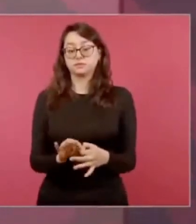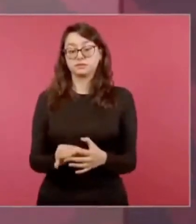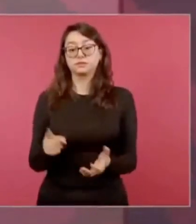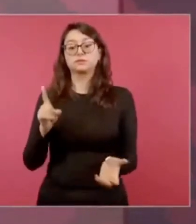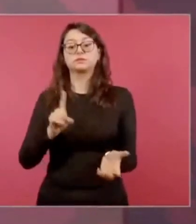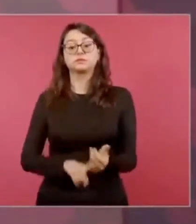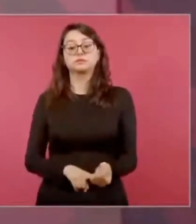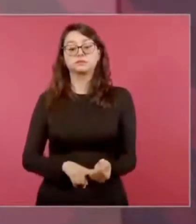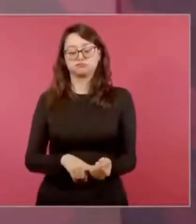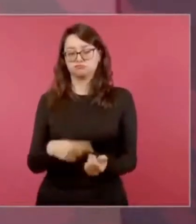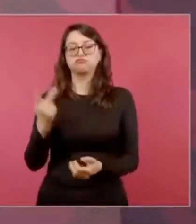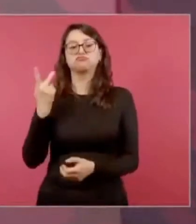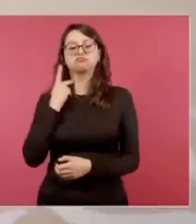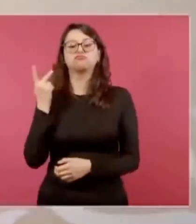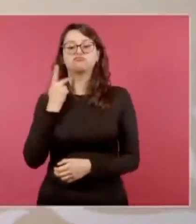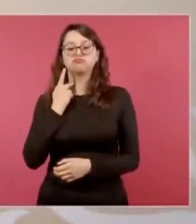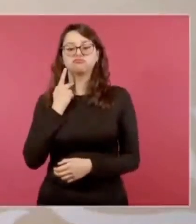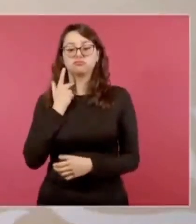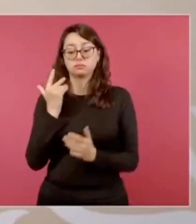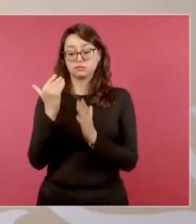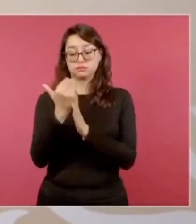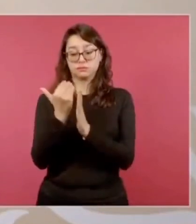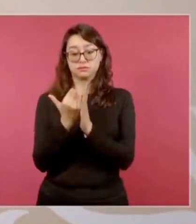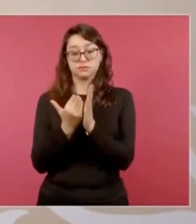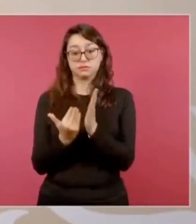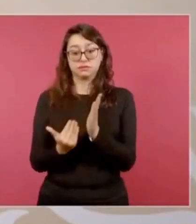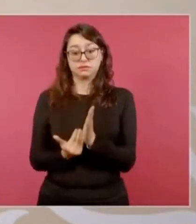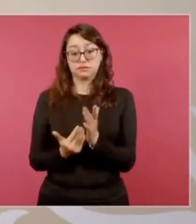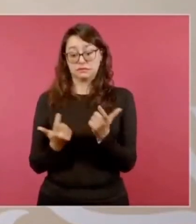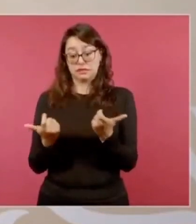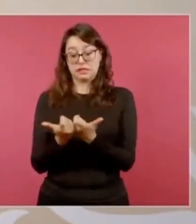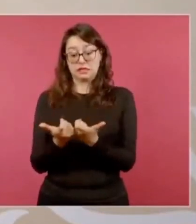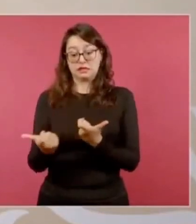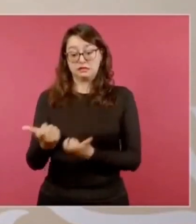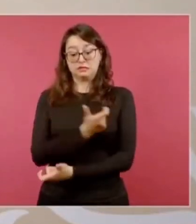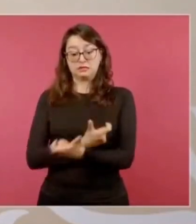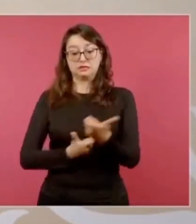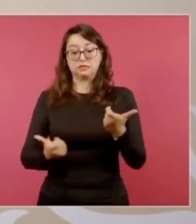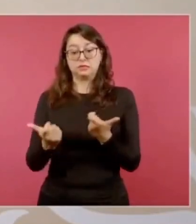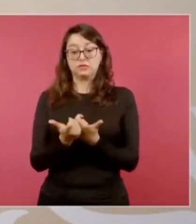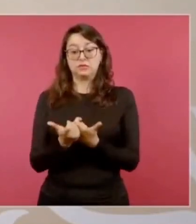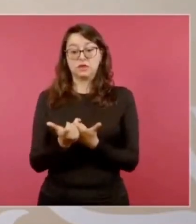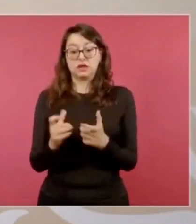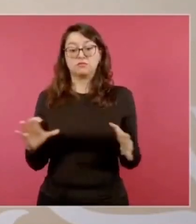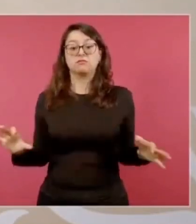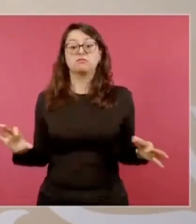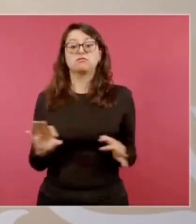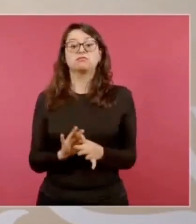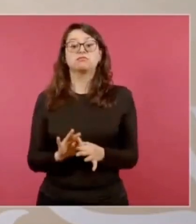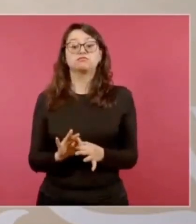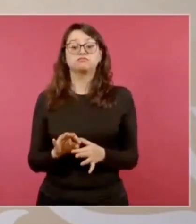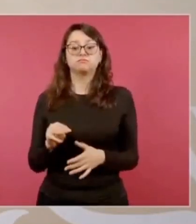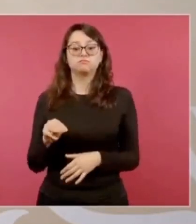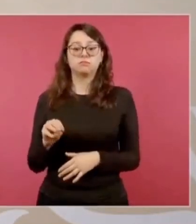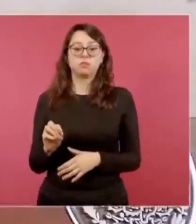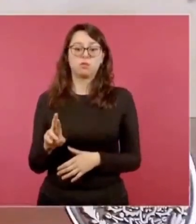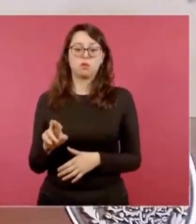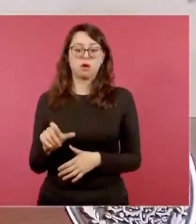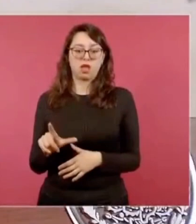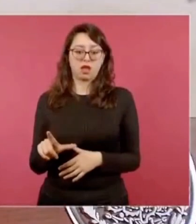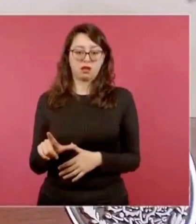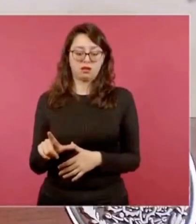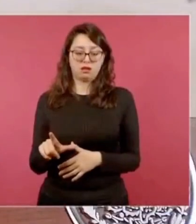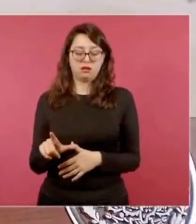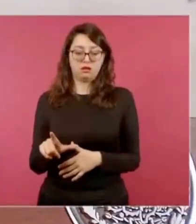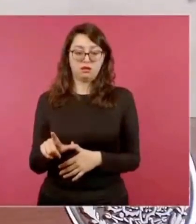pues sostenemos, esto lo decía el maestro Silva Gerso,